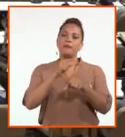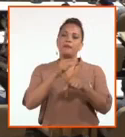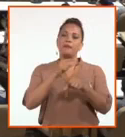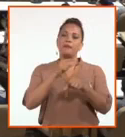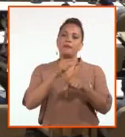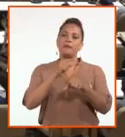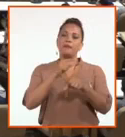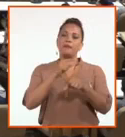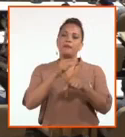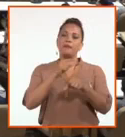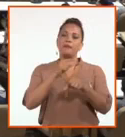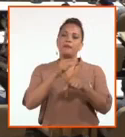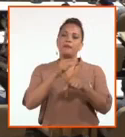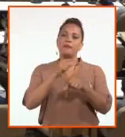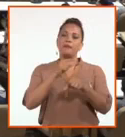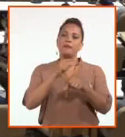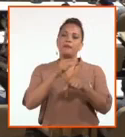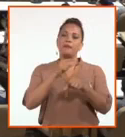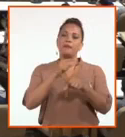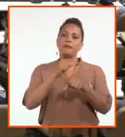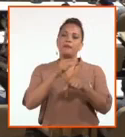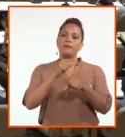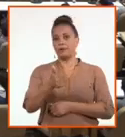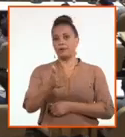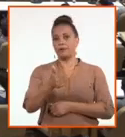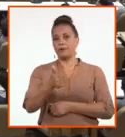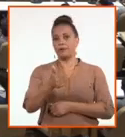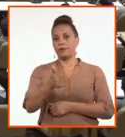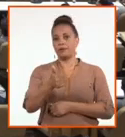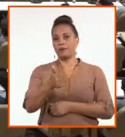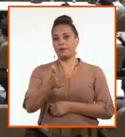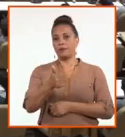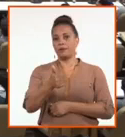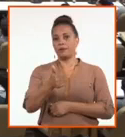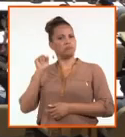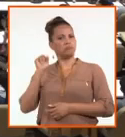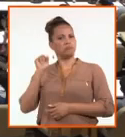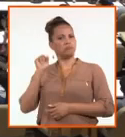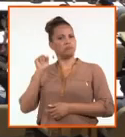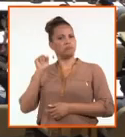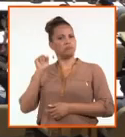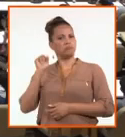tiempo futuro fuera siempre mejor. Aquella que Fidel entendió y defendió como